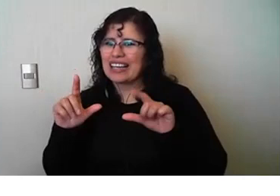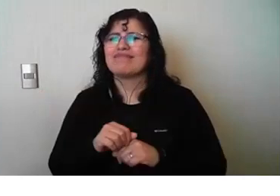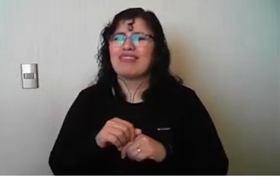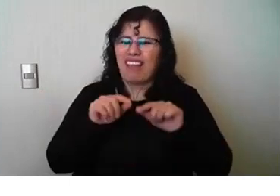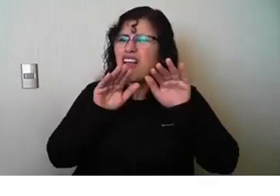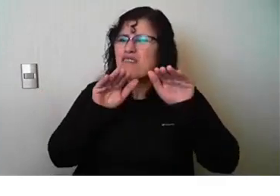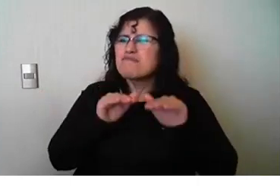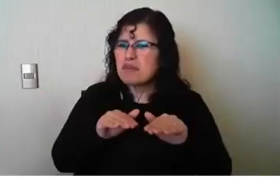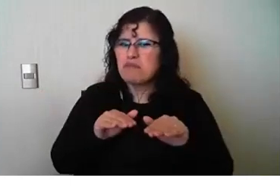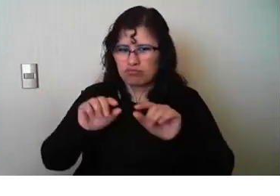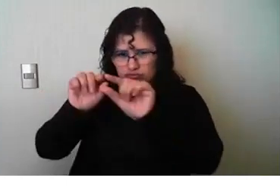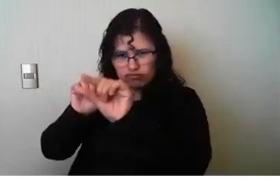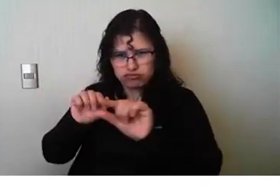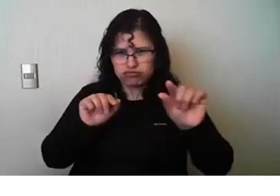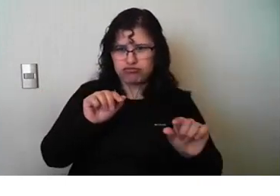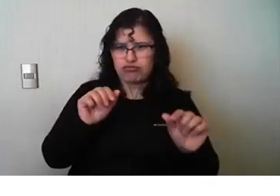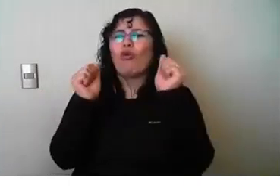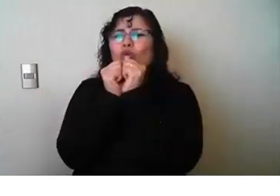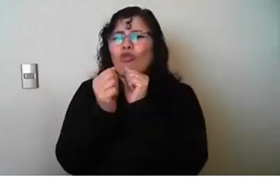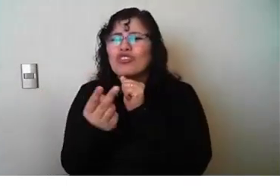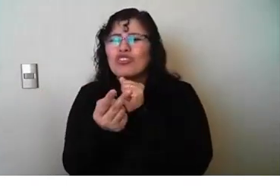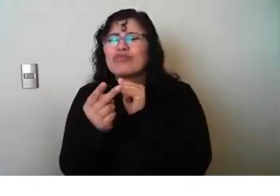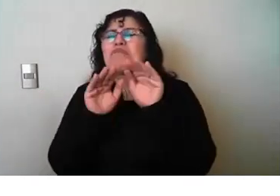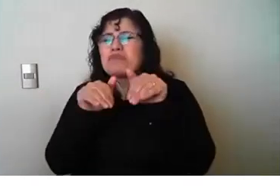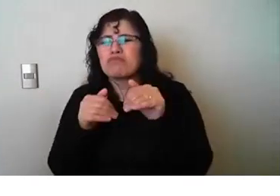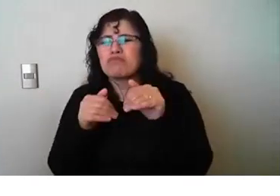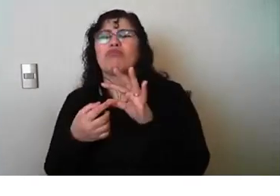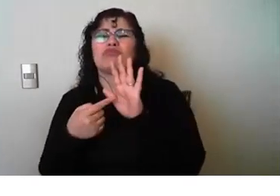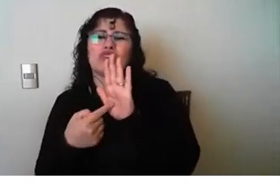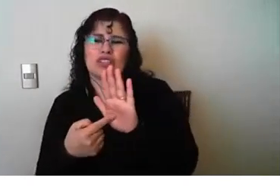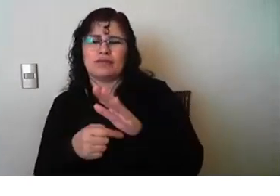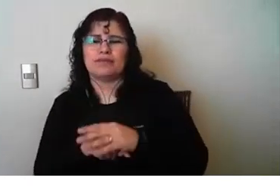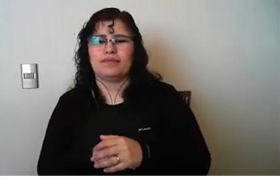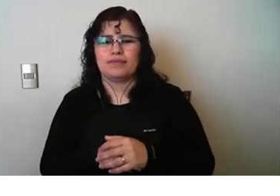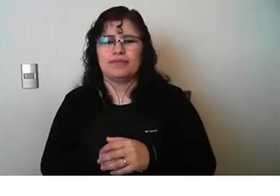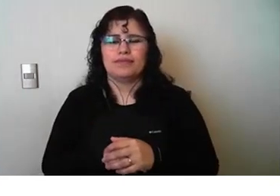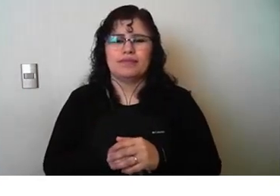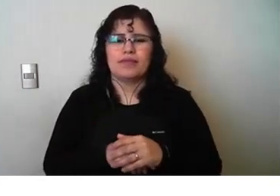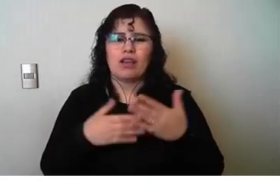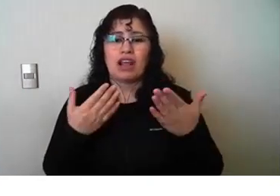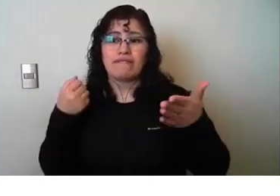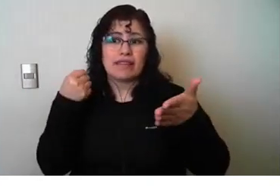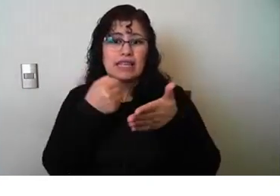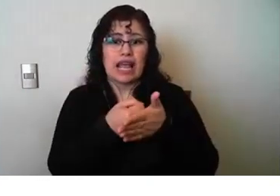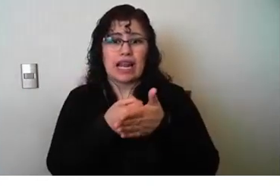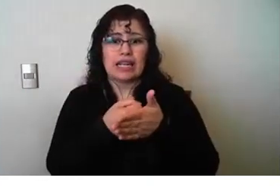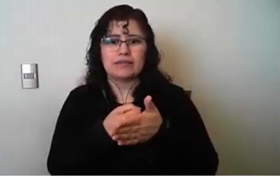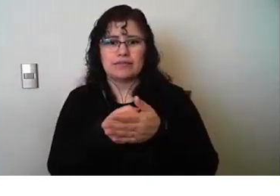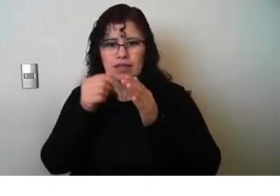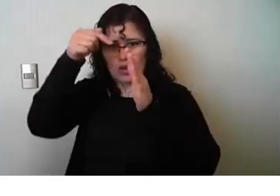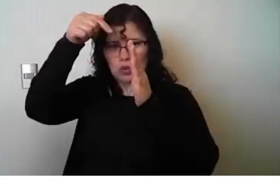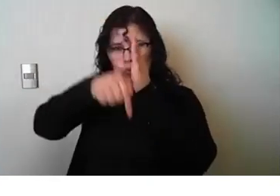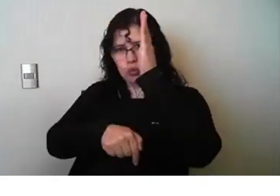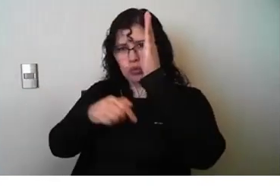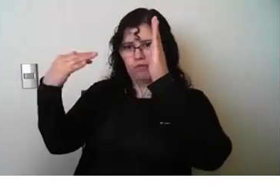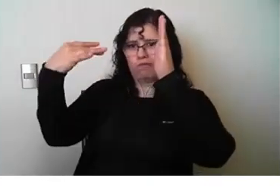conjunto. Si es que no, seno transverso y seno sigmoide. Y finalmente, la gran salida de sangre está